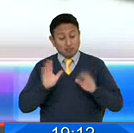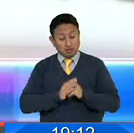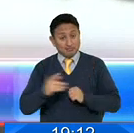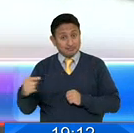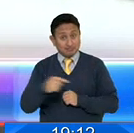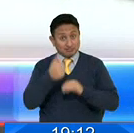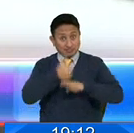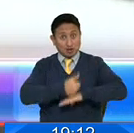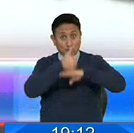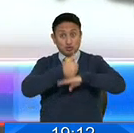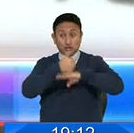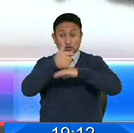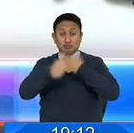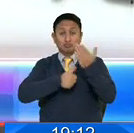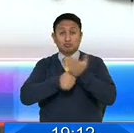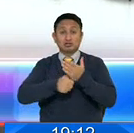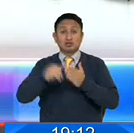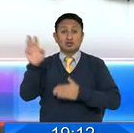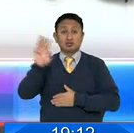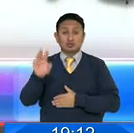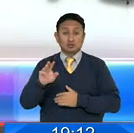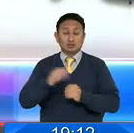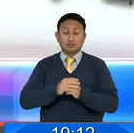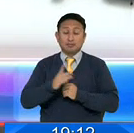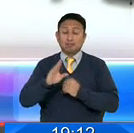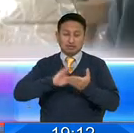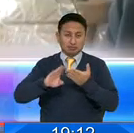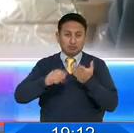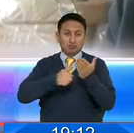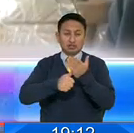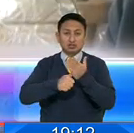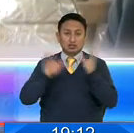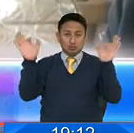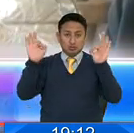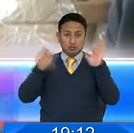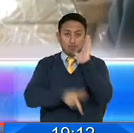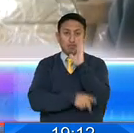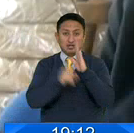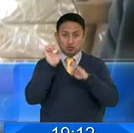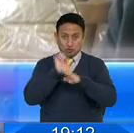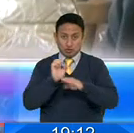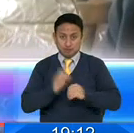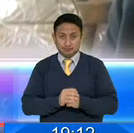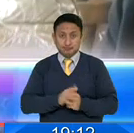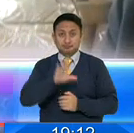del Ministerio de Energía y de Petroecuador. Se han recibido 870 mil dólares